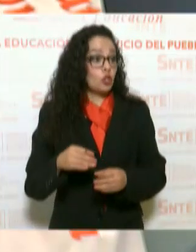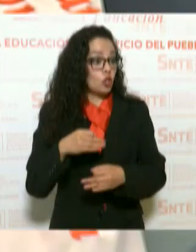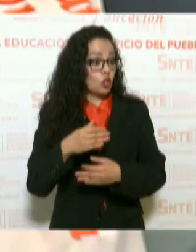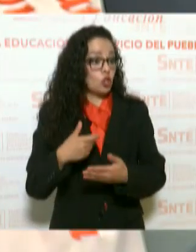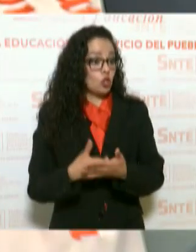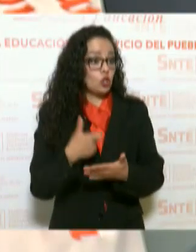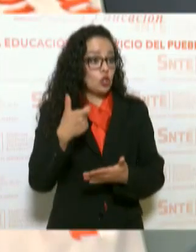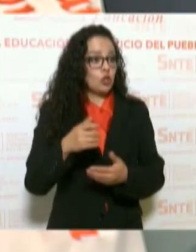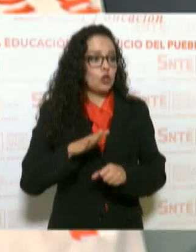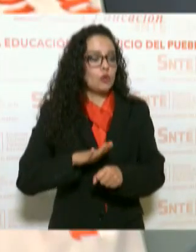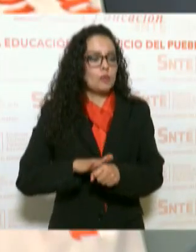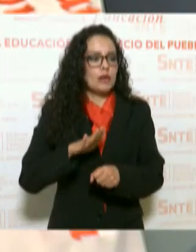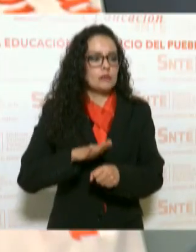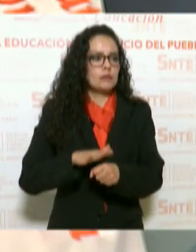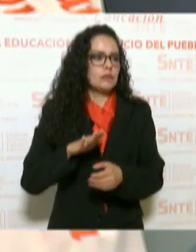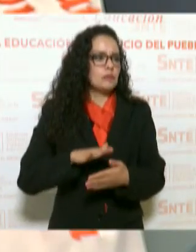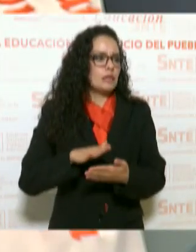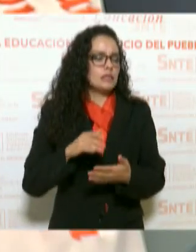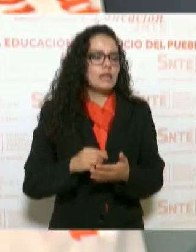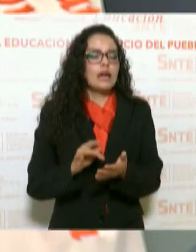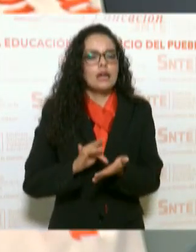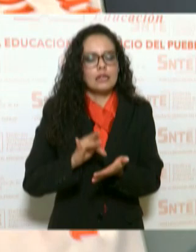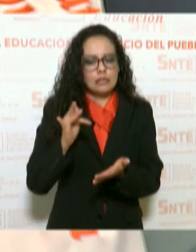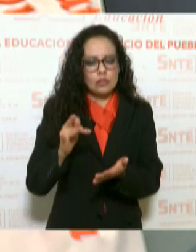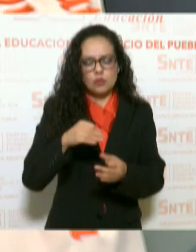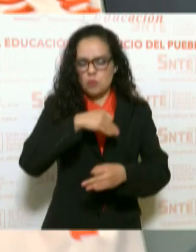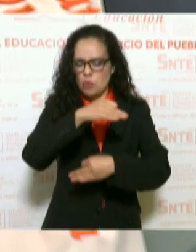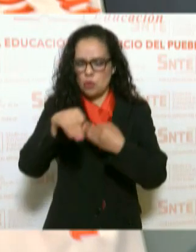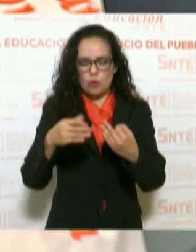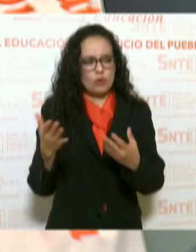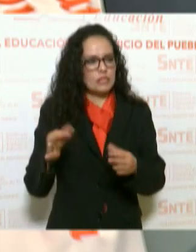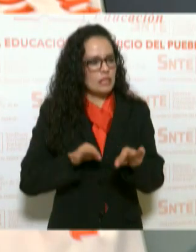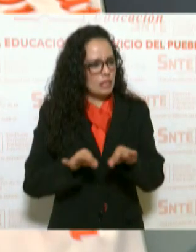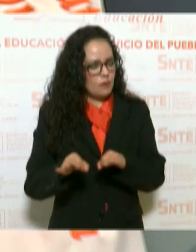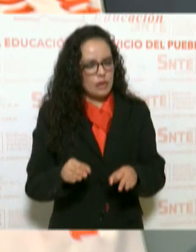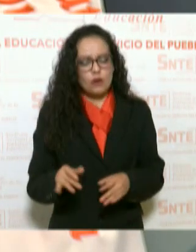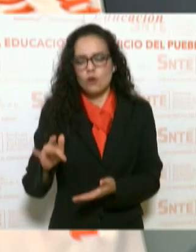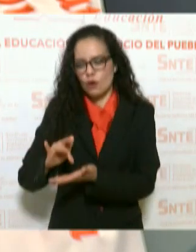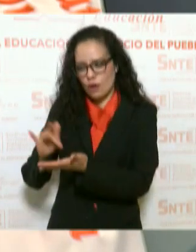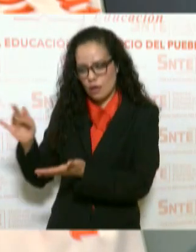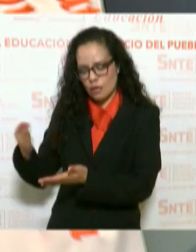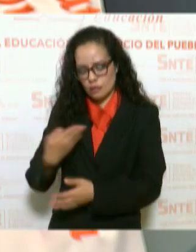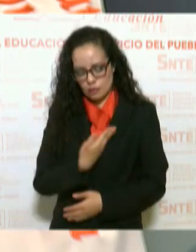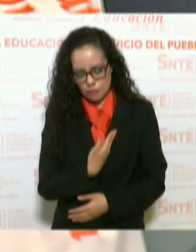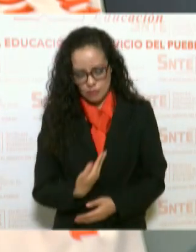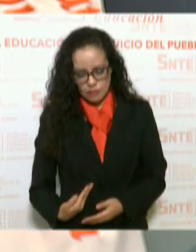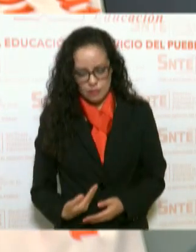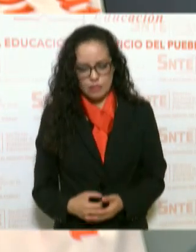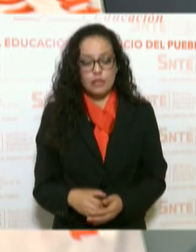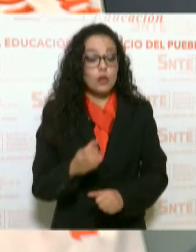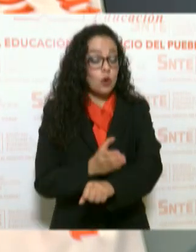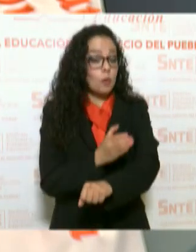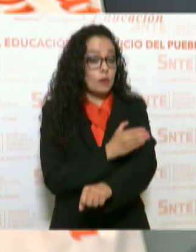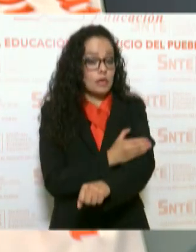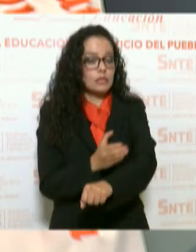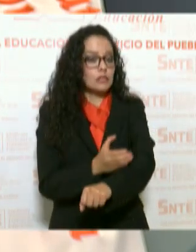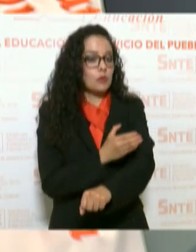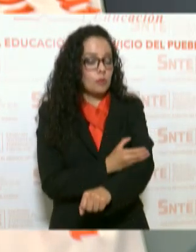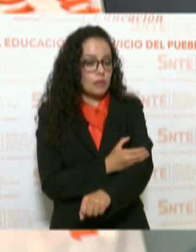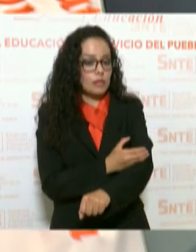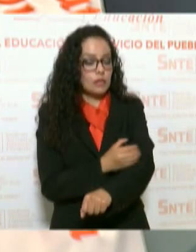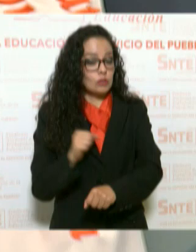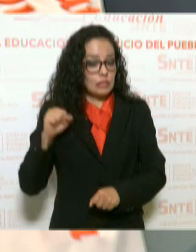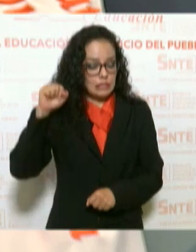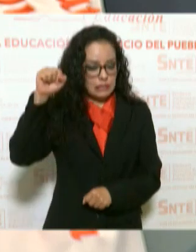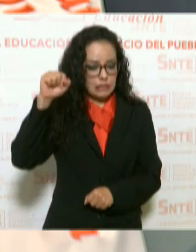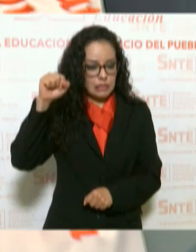otra vez, gracias, señor presidente. Compañeras y compañeros sindicalistas, las amenazas